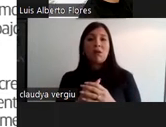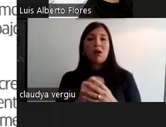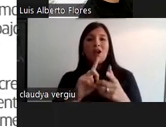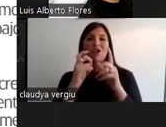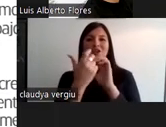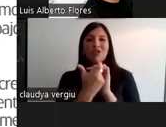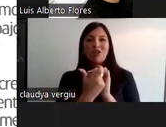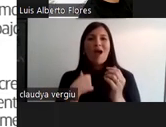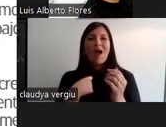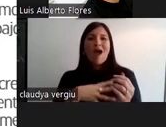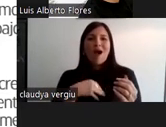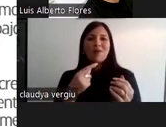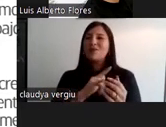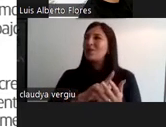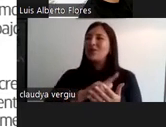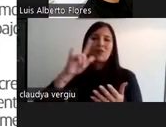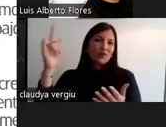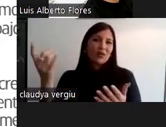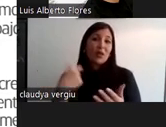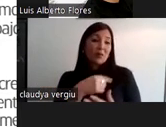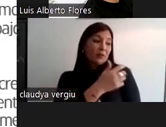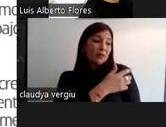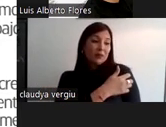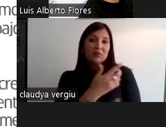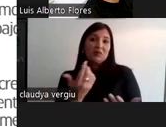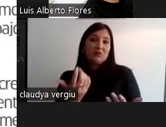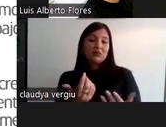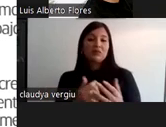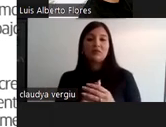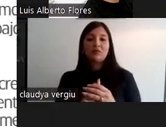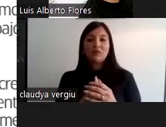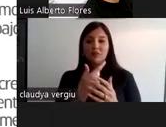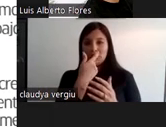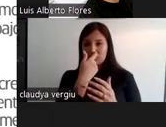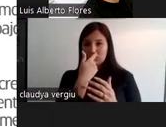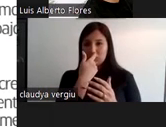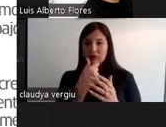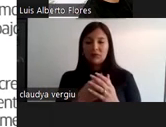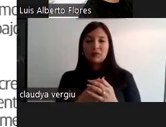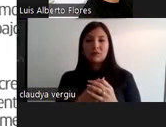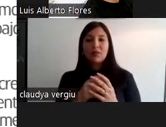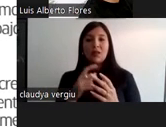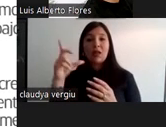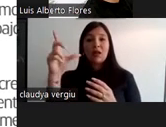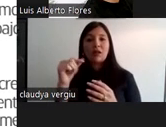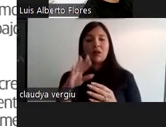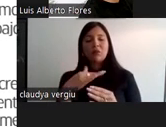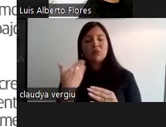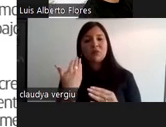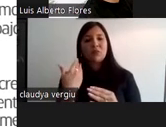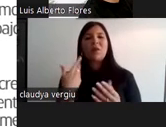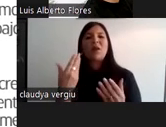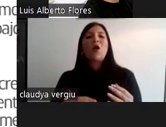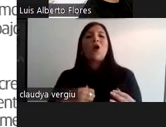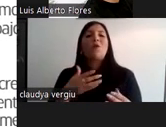está aprovechando los beneficios de la vacunación que genera estaba generando una reducción la mortalidad para darse una